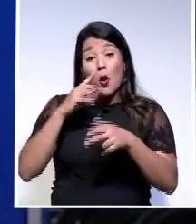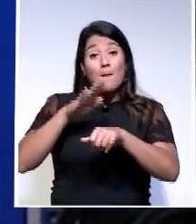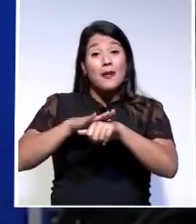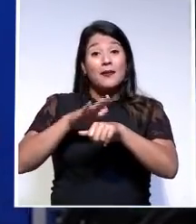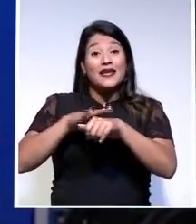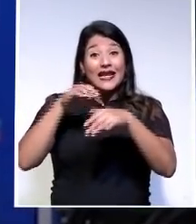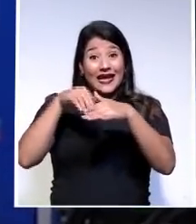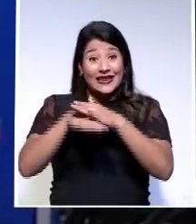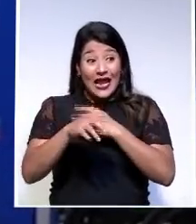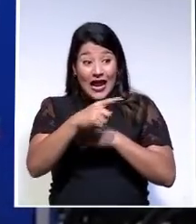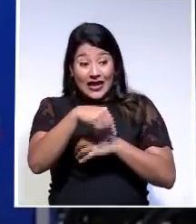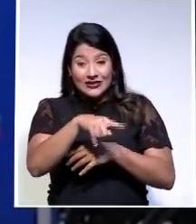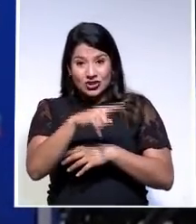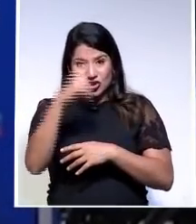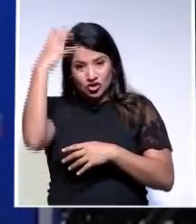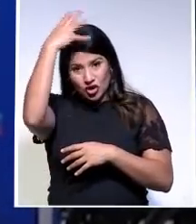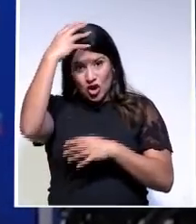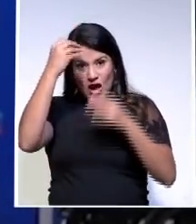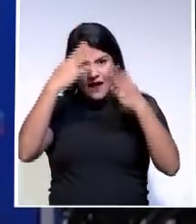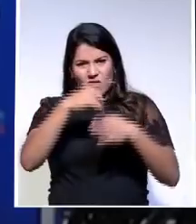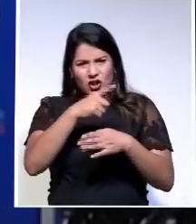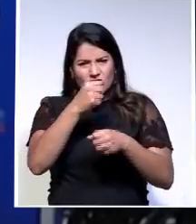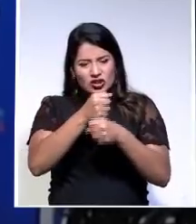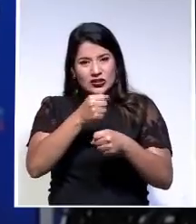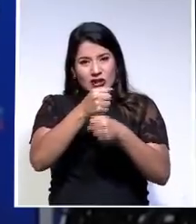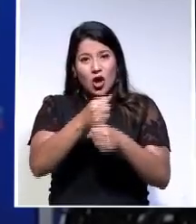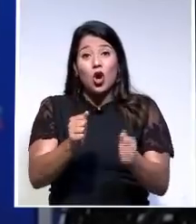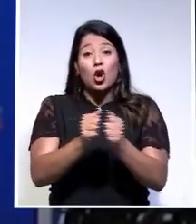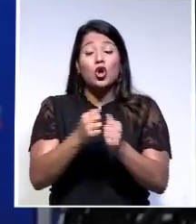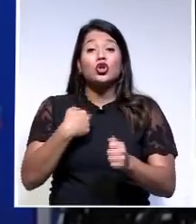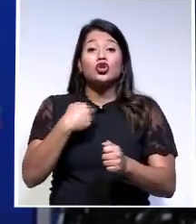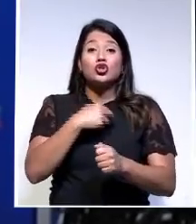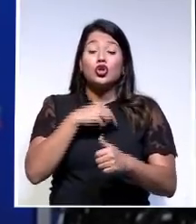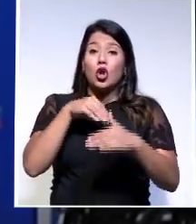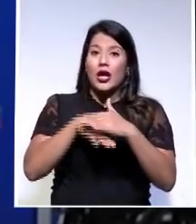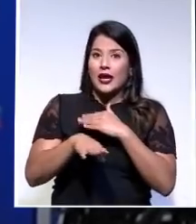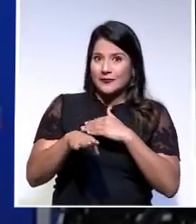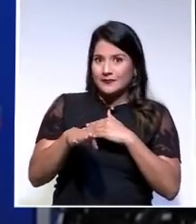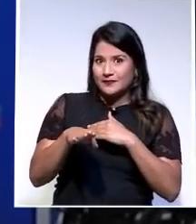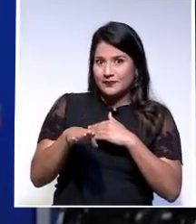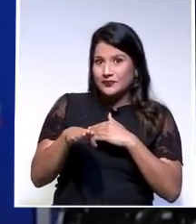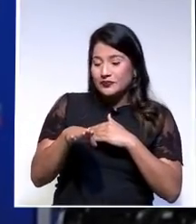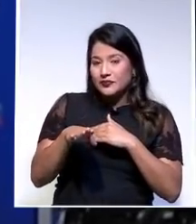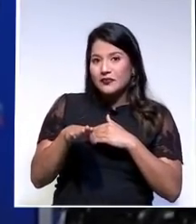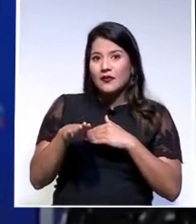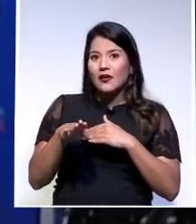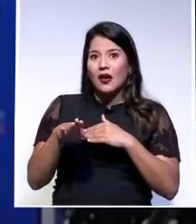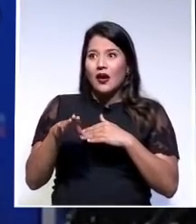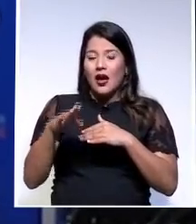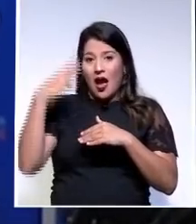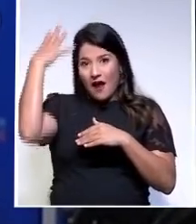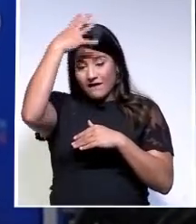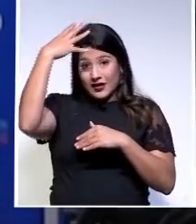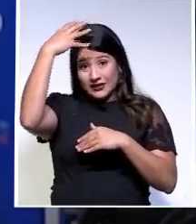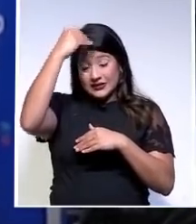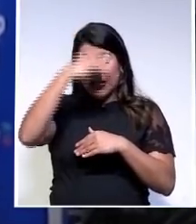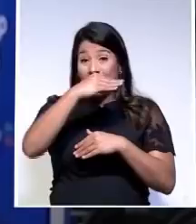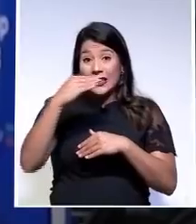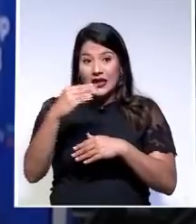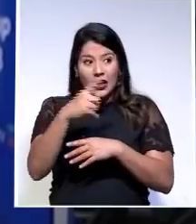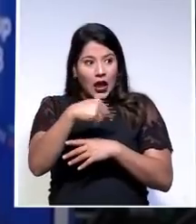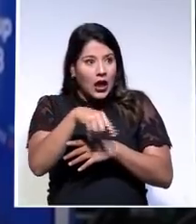este grupo de afganos que han trabajado con nosotros en The Wall Street Journal en Afganistán y se encontraron de repente